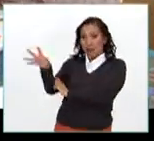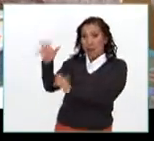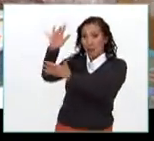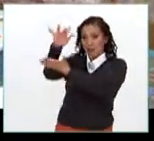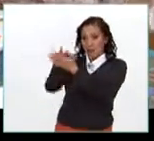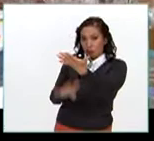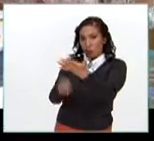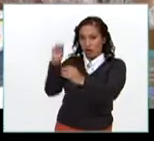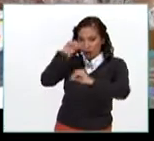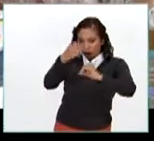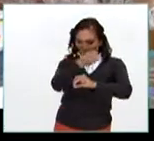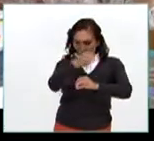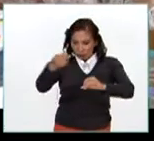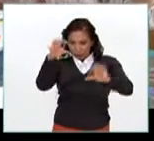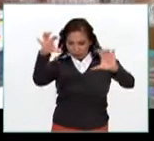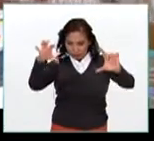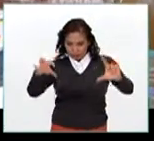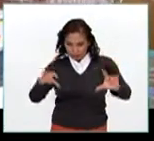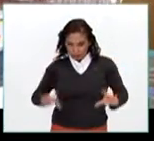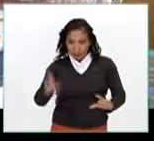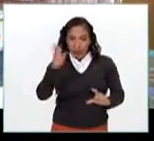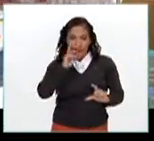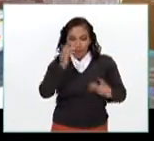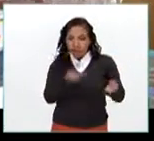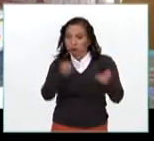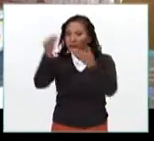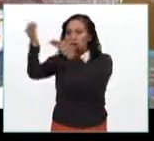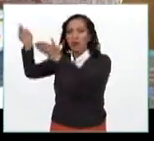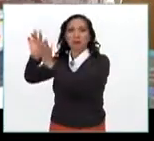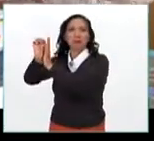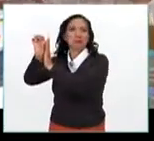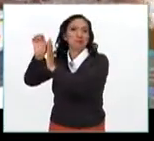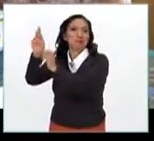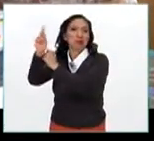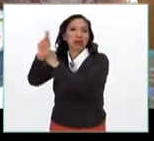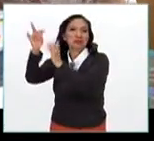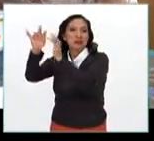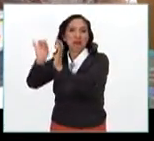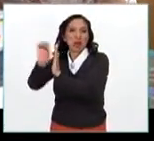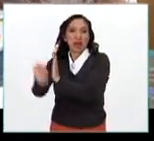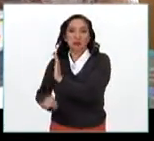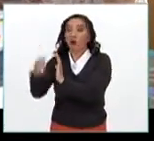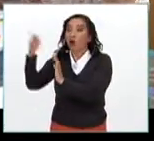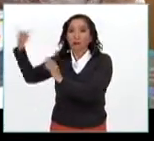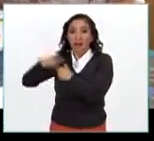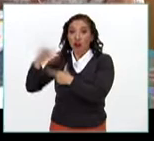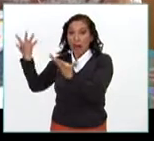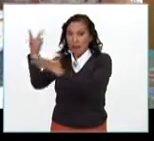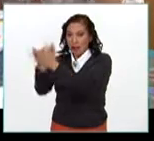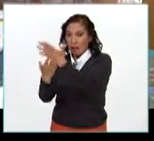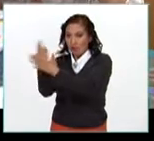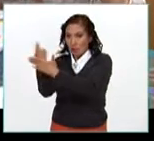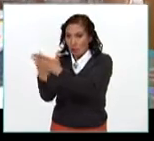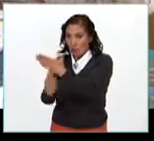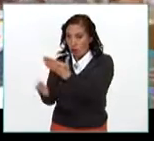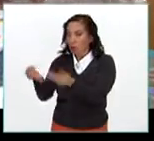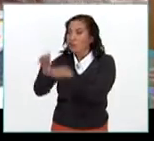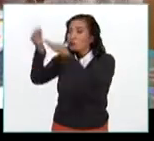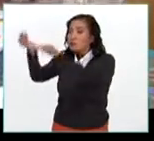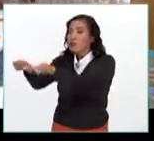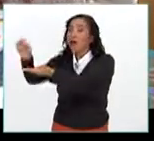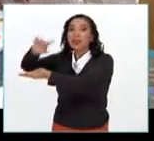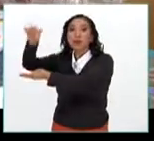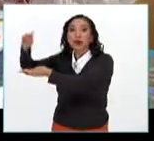textos armados en domis al país, a Francia, donde fuera nuestro ilustrador o nuestra ilustradora, y